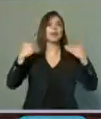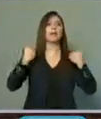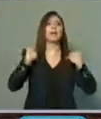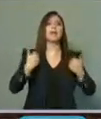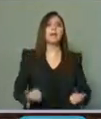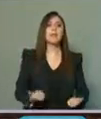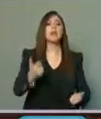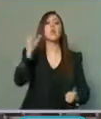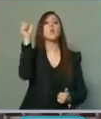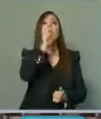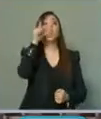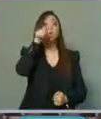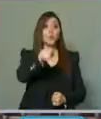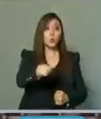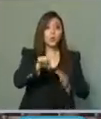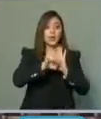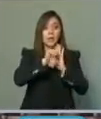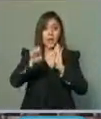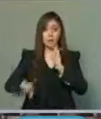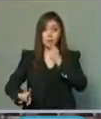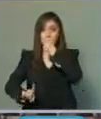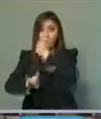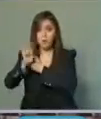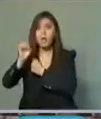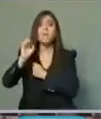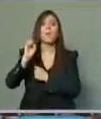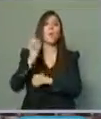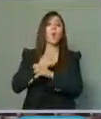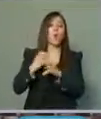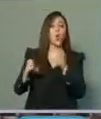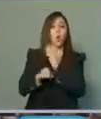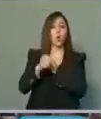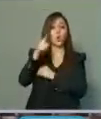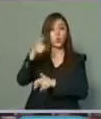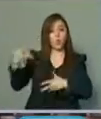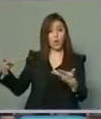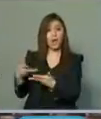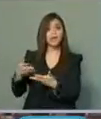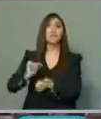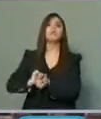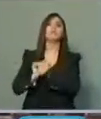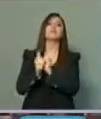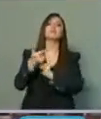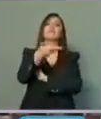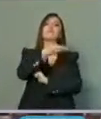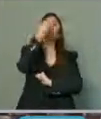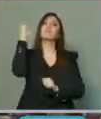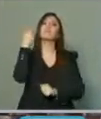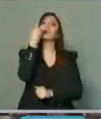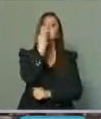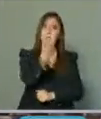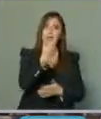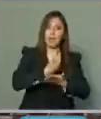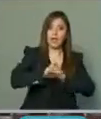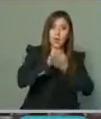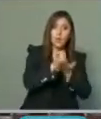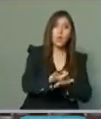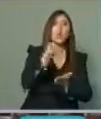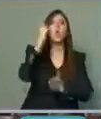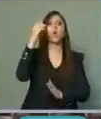consecuencias. Entonces, un joven puede entender que cuáles son las posibles consecuencias si vive